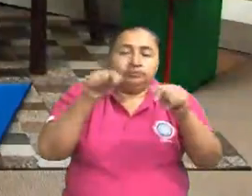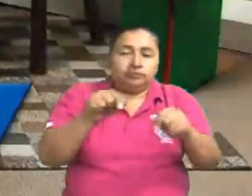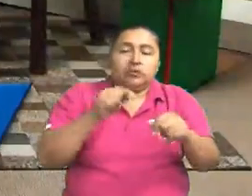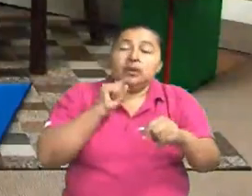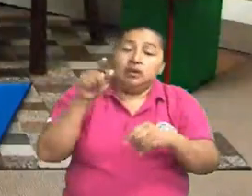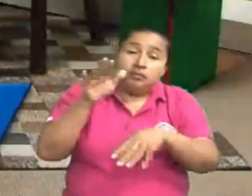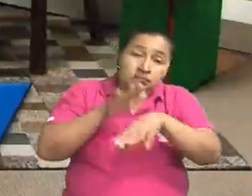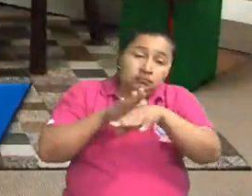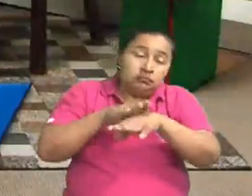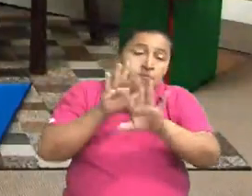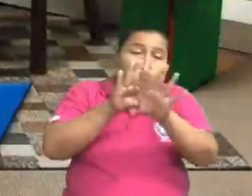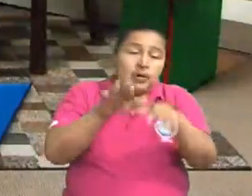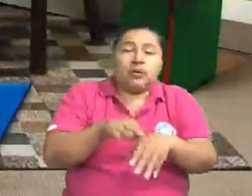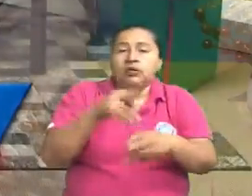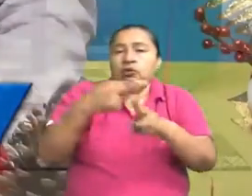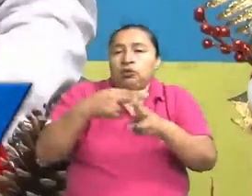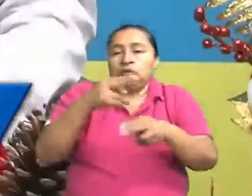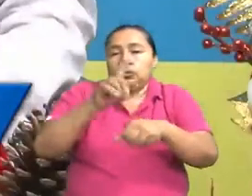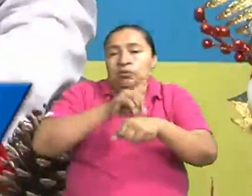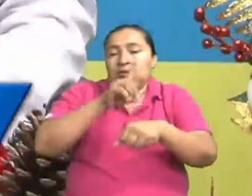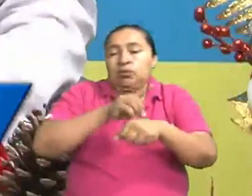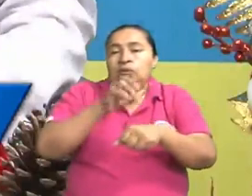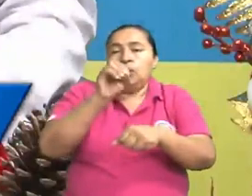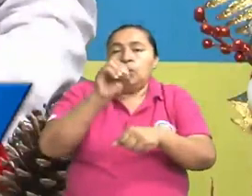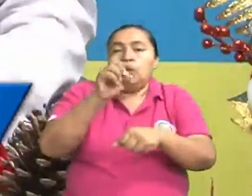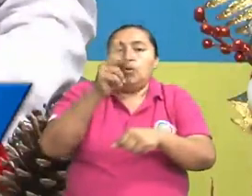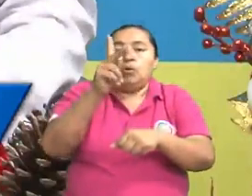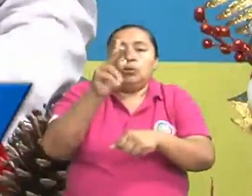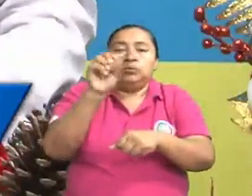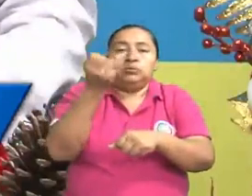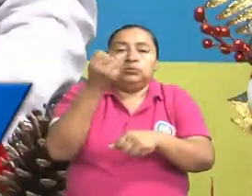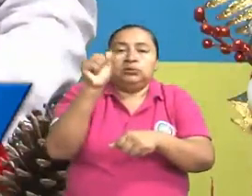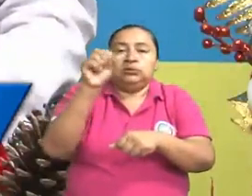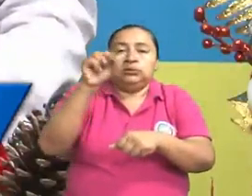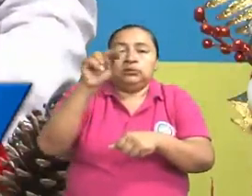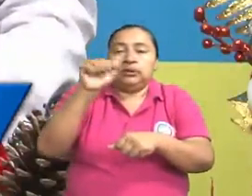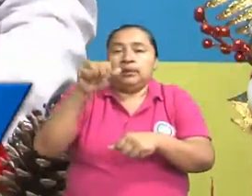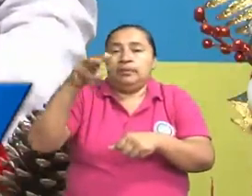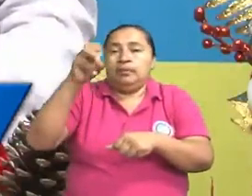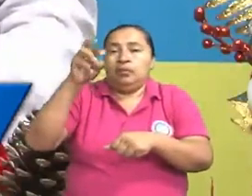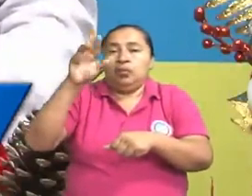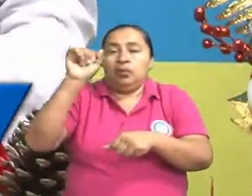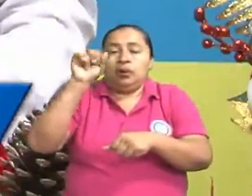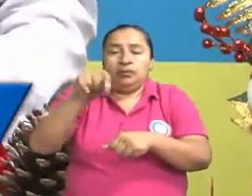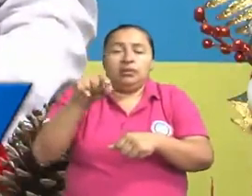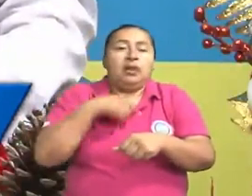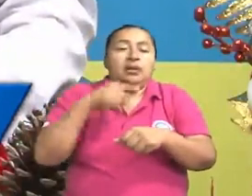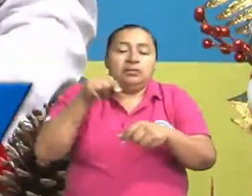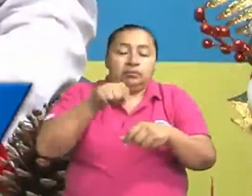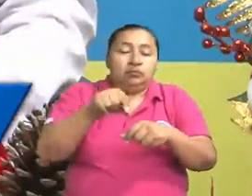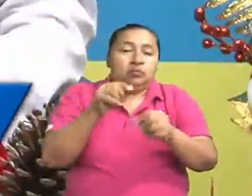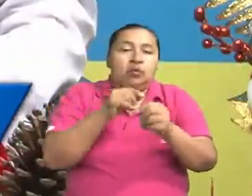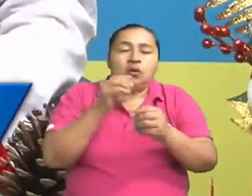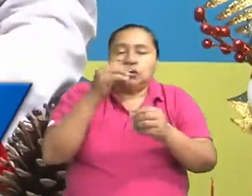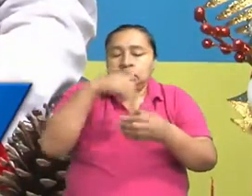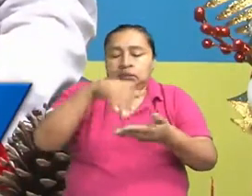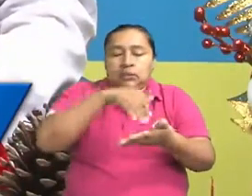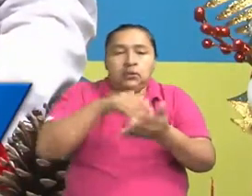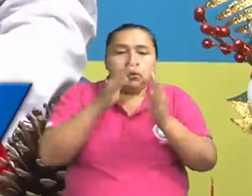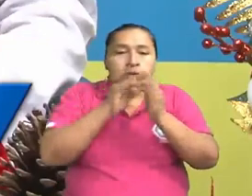Oxana Morán, quien es parte del equipo médico del Centro de Salud Francisco Buitrago, ubicado en el distrito número